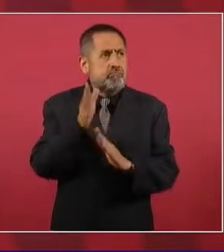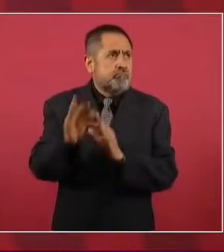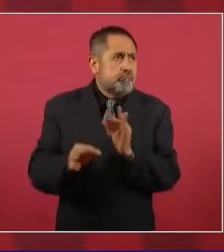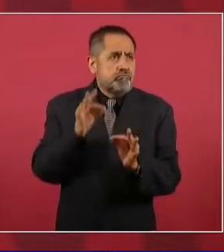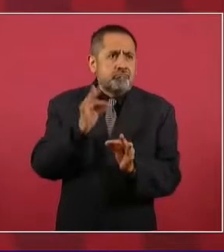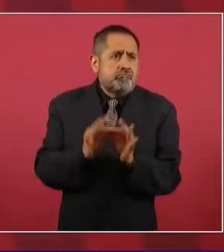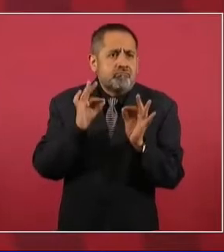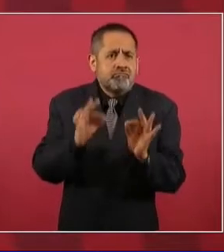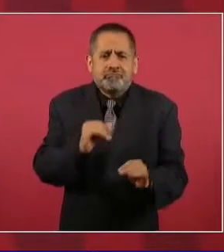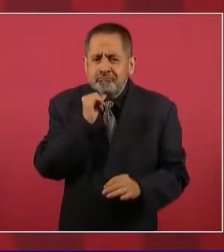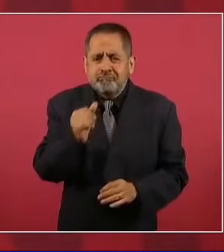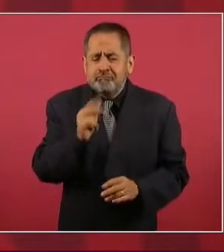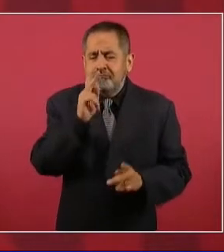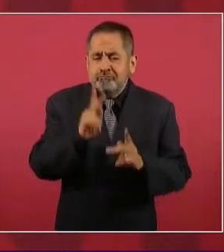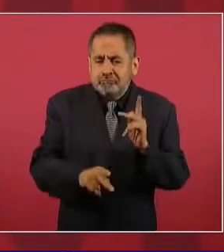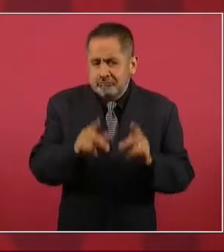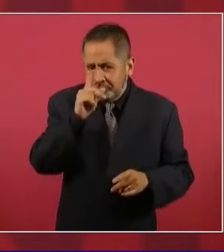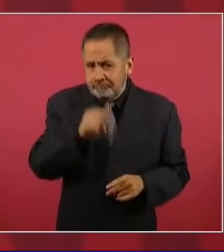situación.